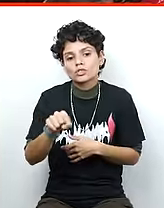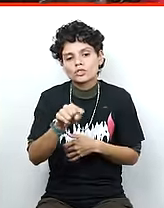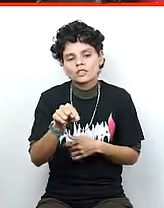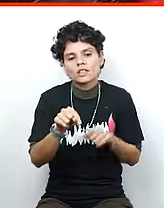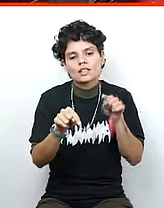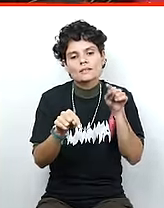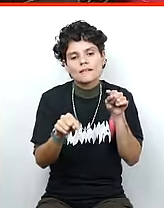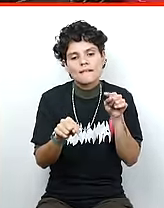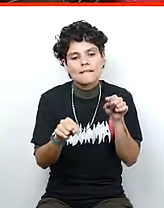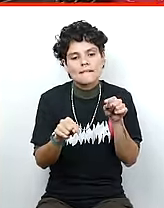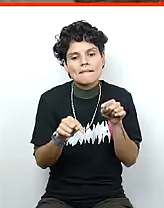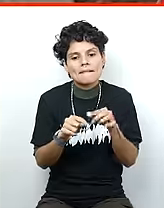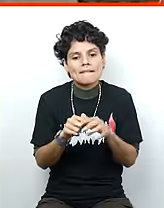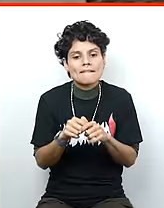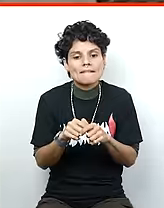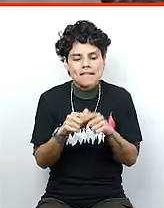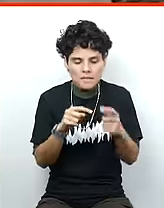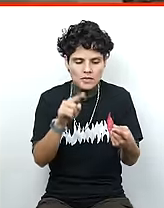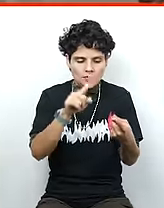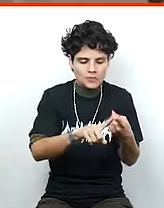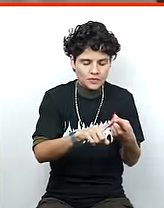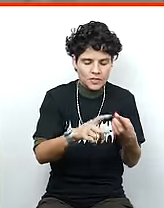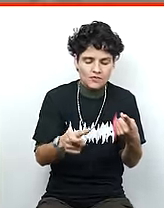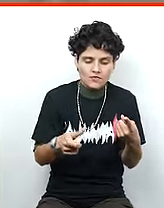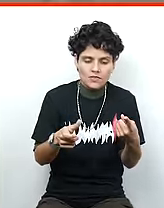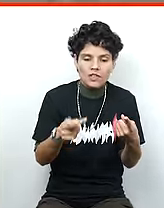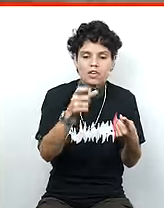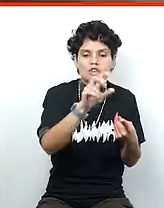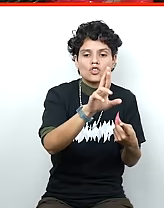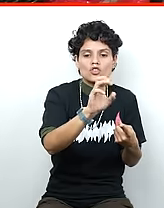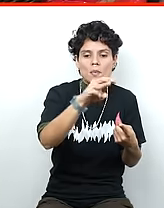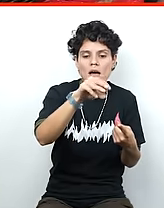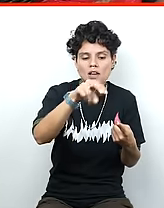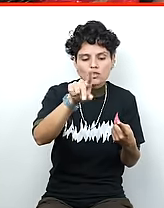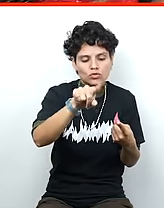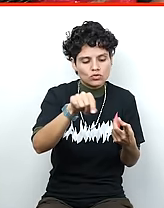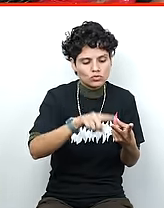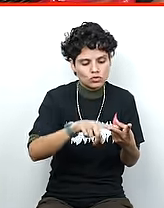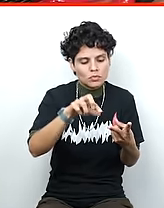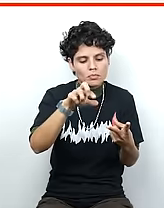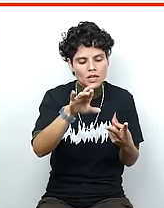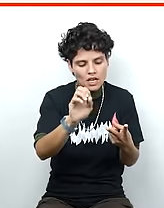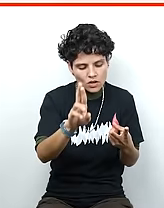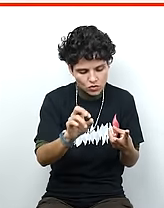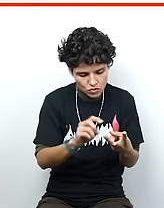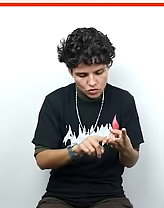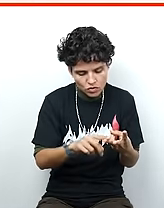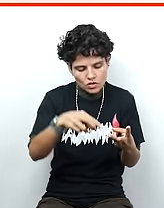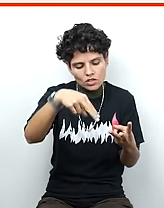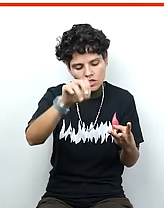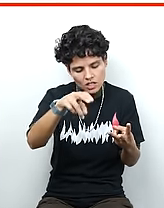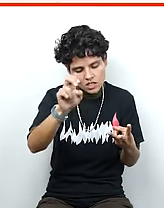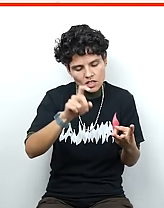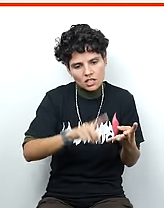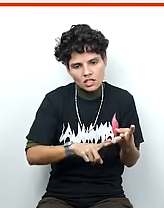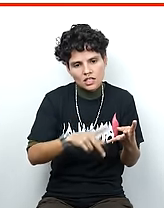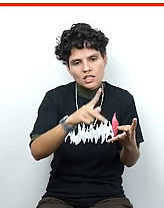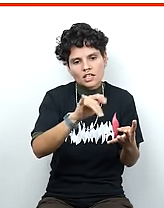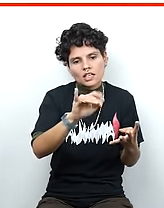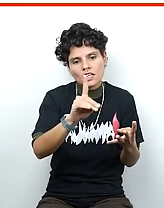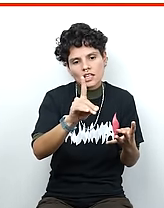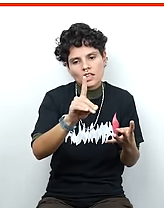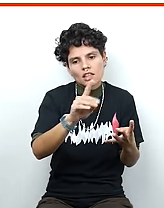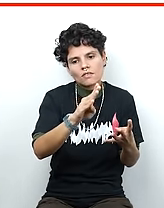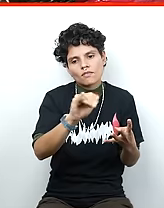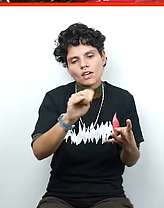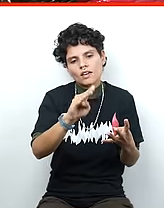por encargo de Juega en Línea, le pone ficha a los romanos. Piero. Piero. Nene. Nene. Y Kid Baby.